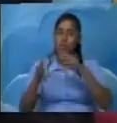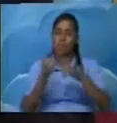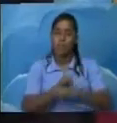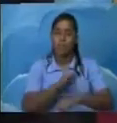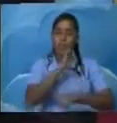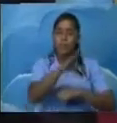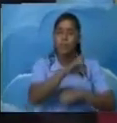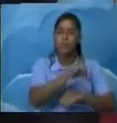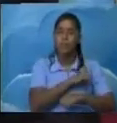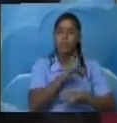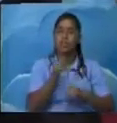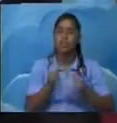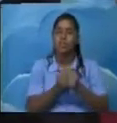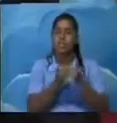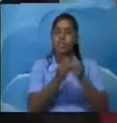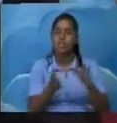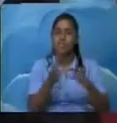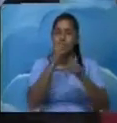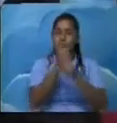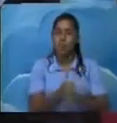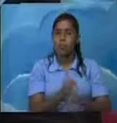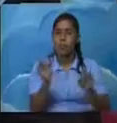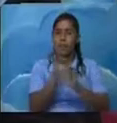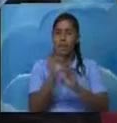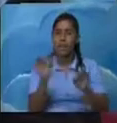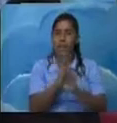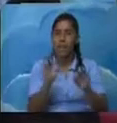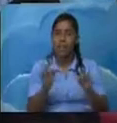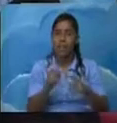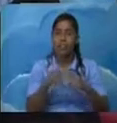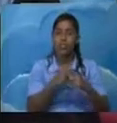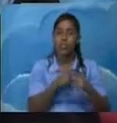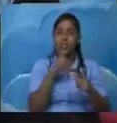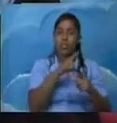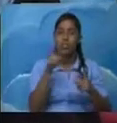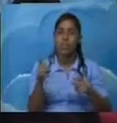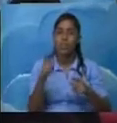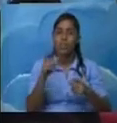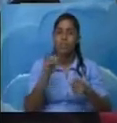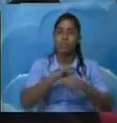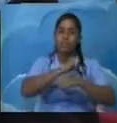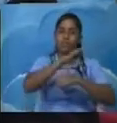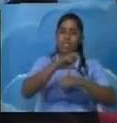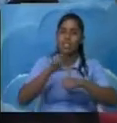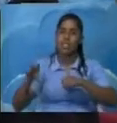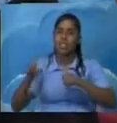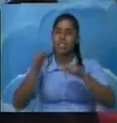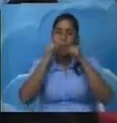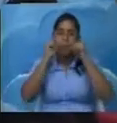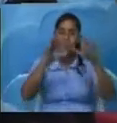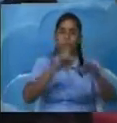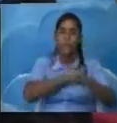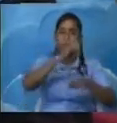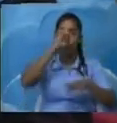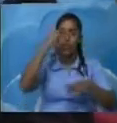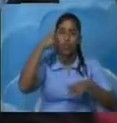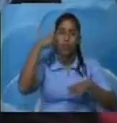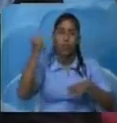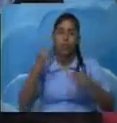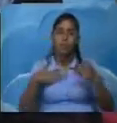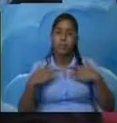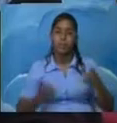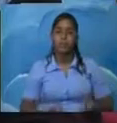desprendo, sin esperar nada a cambio, entonces eso desata la bendición de Dios para mi vida.